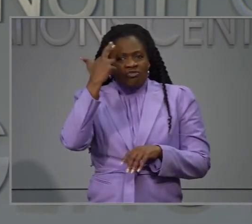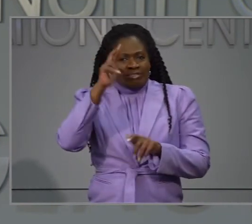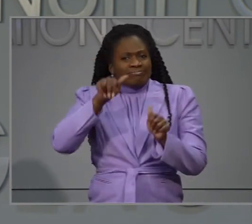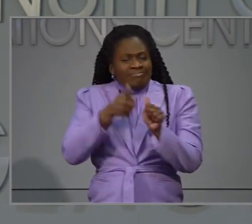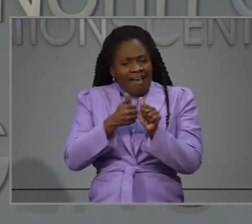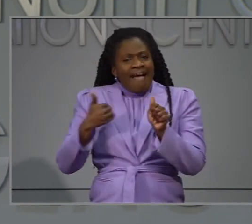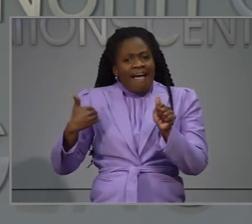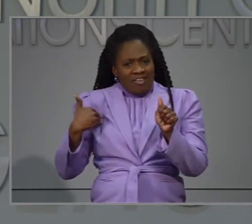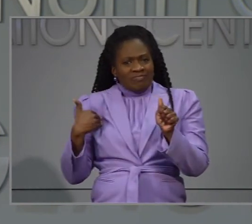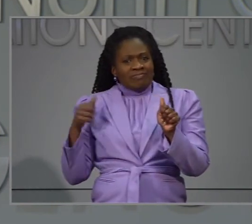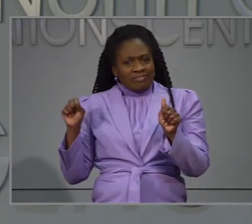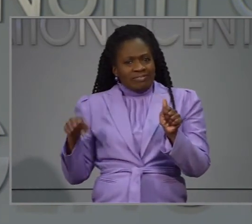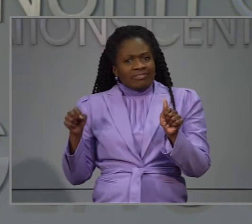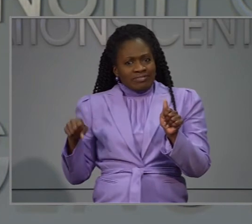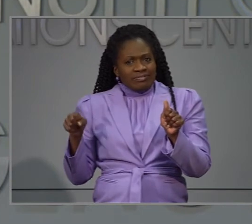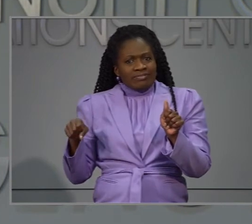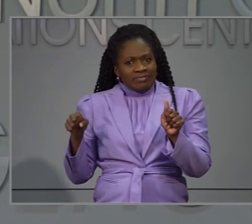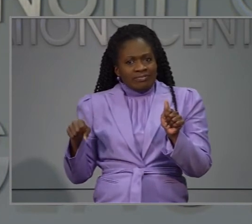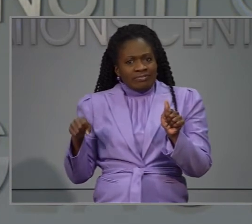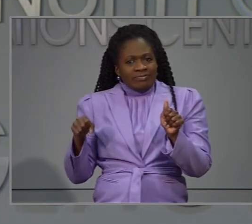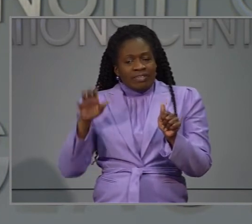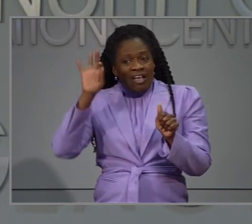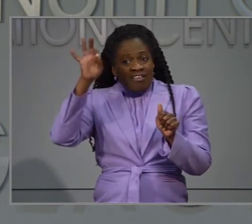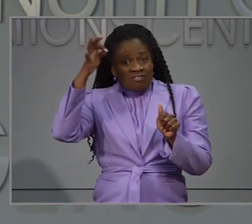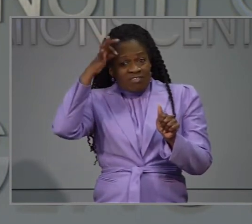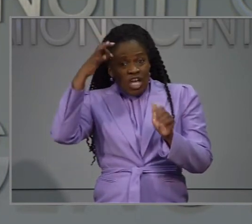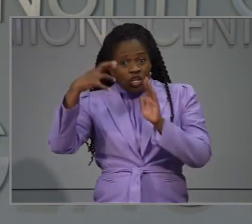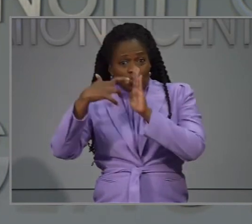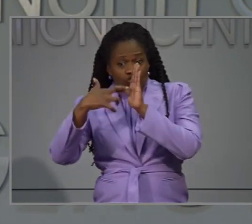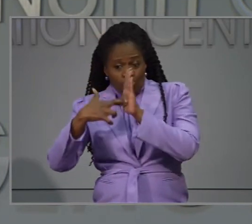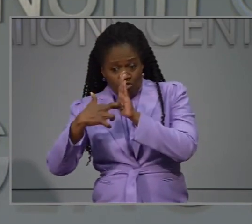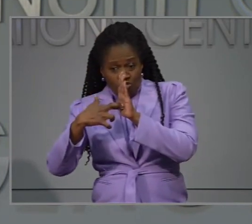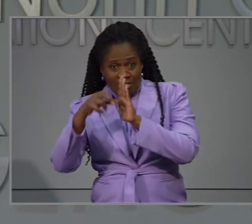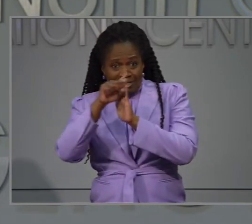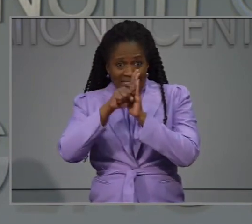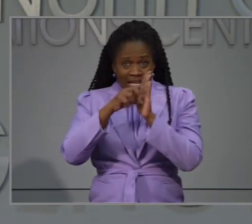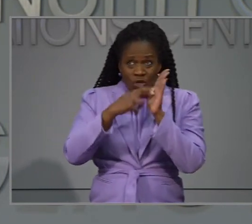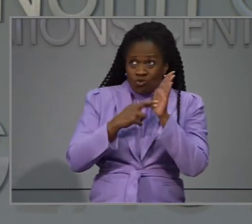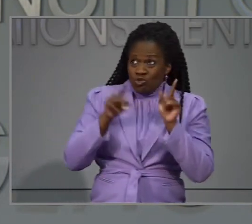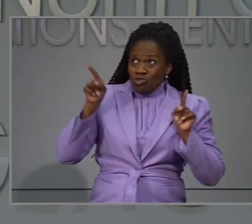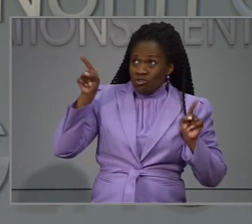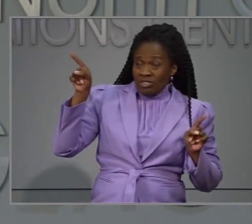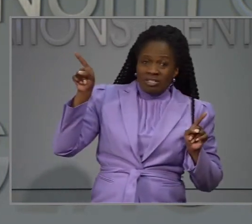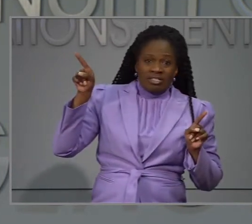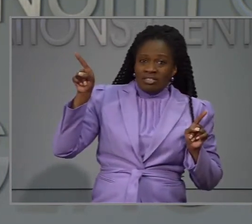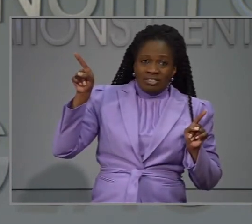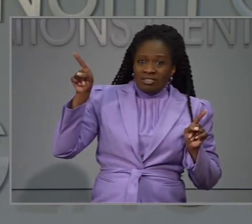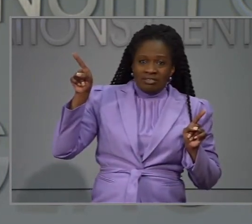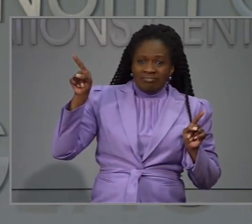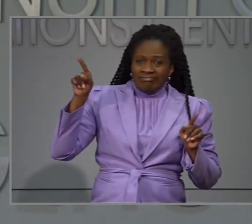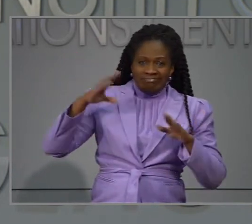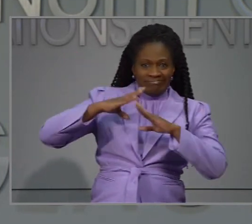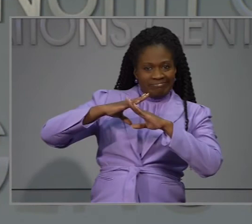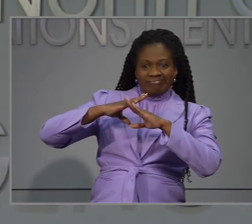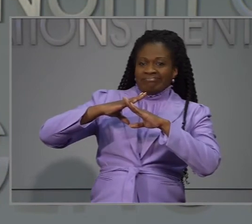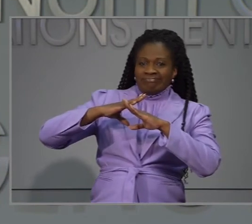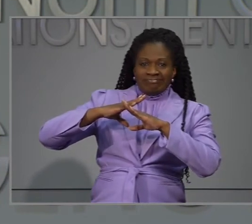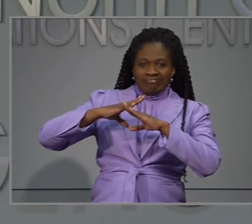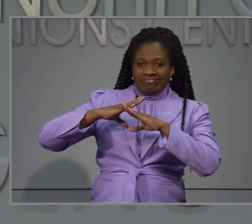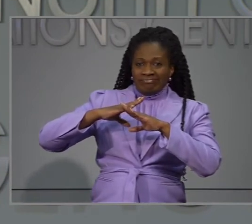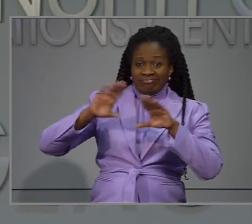razón del por qué los lineamientos federales y los de nosotros y